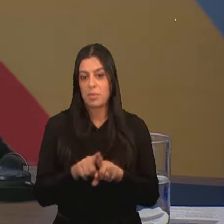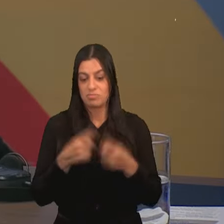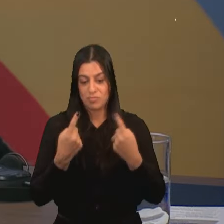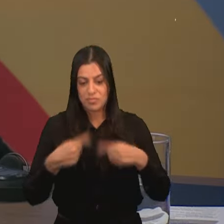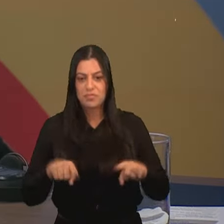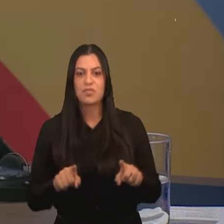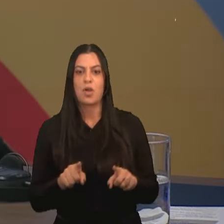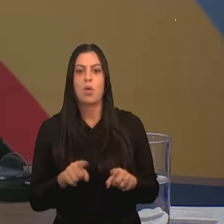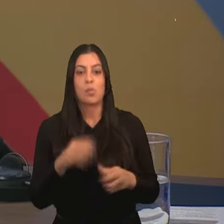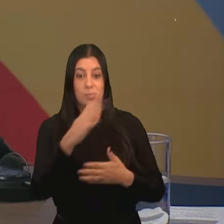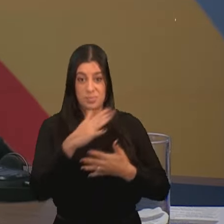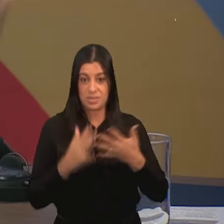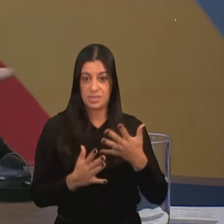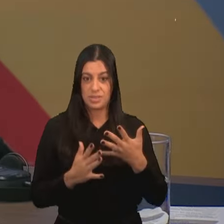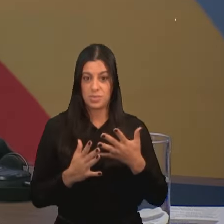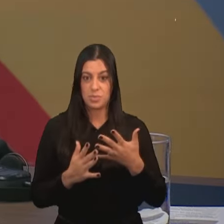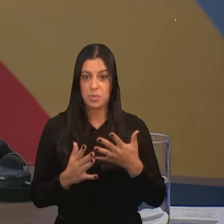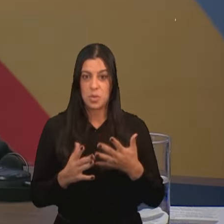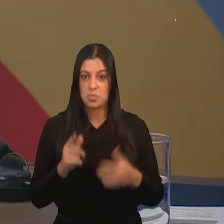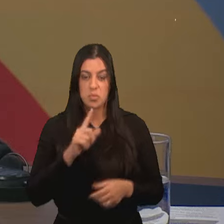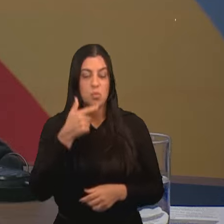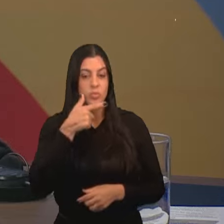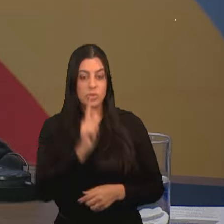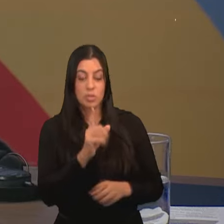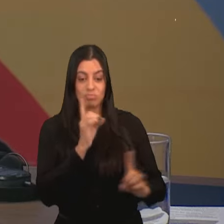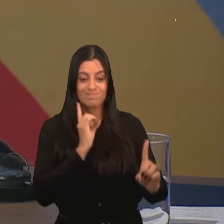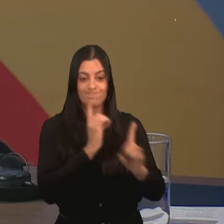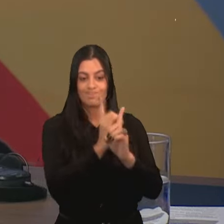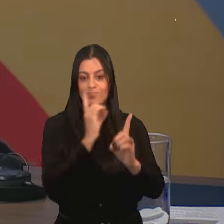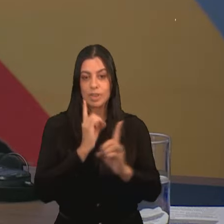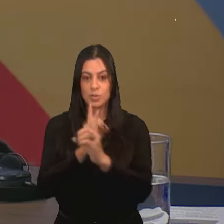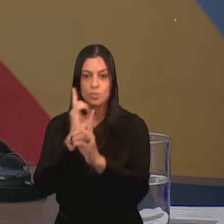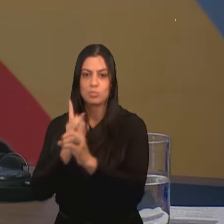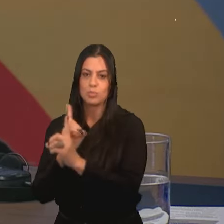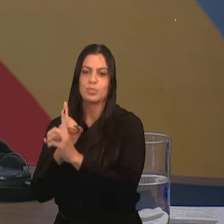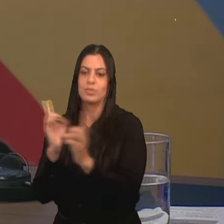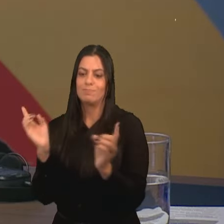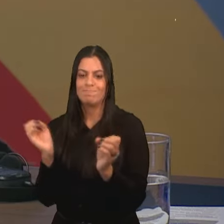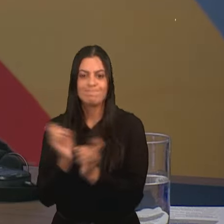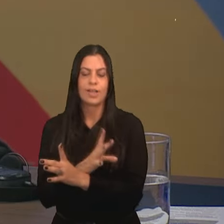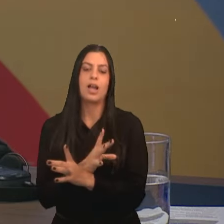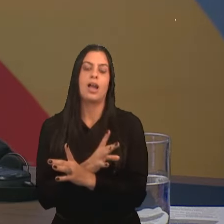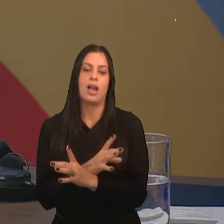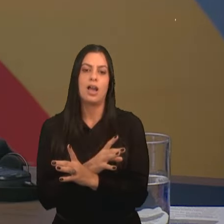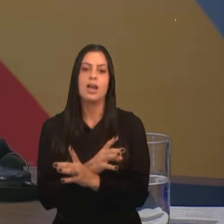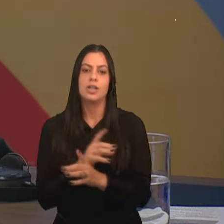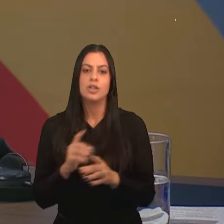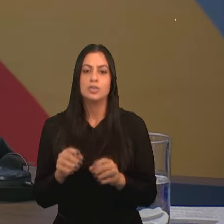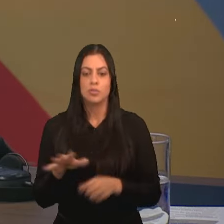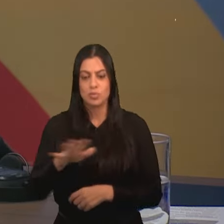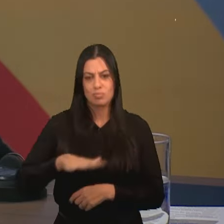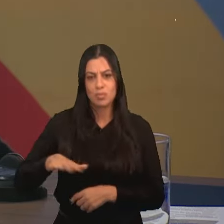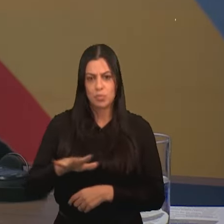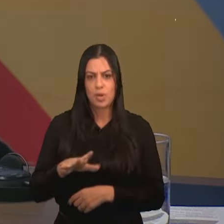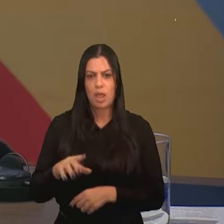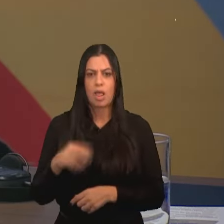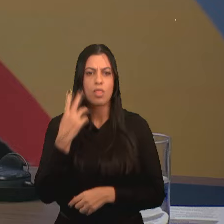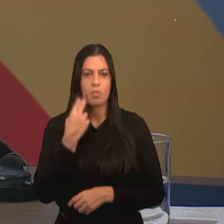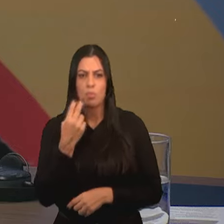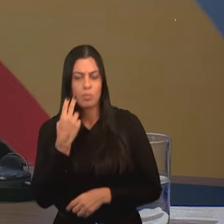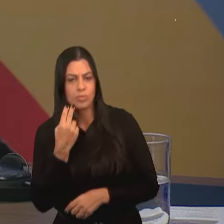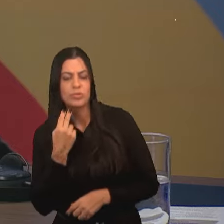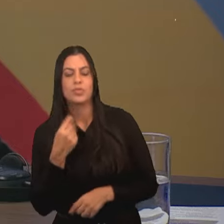democrática, y uno que todavía Brasil no consiguió encontrar una solución, sea en el ámbito constitucional o en su